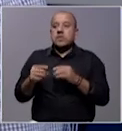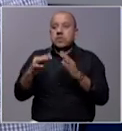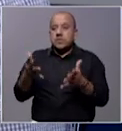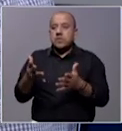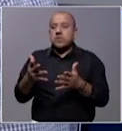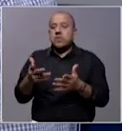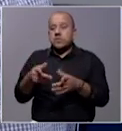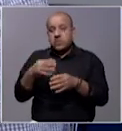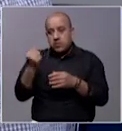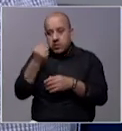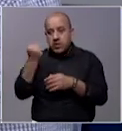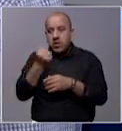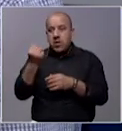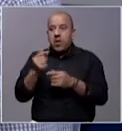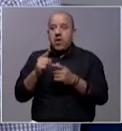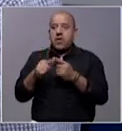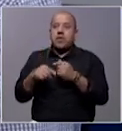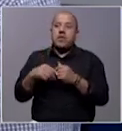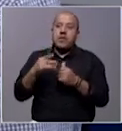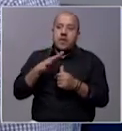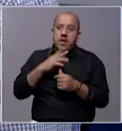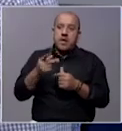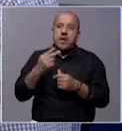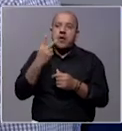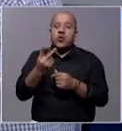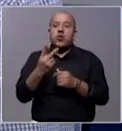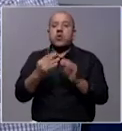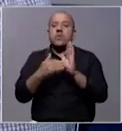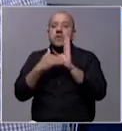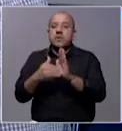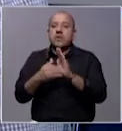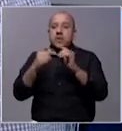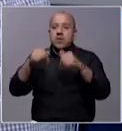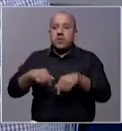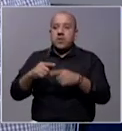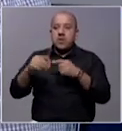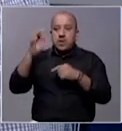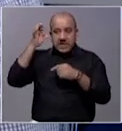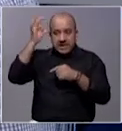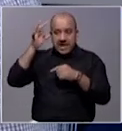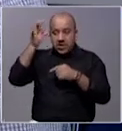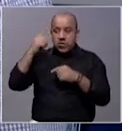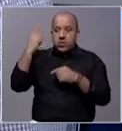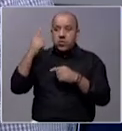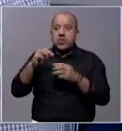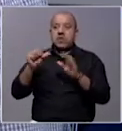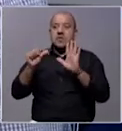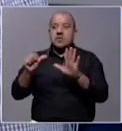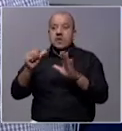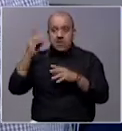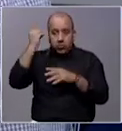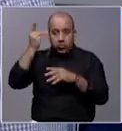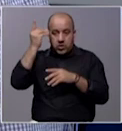auspicioso el resultado implica que habrá dos representantes de nuestro sector en el senado de la república seis diputados que nos